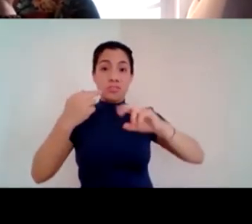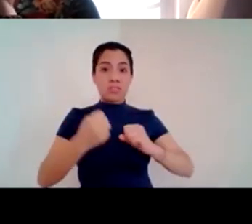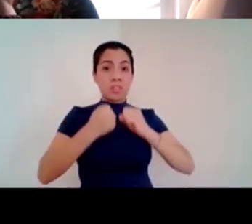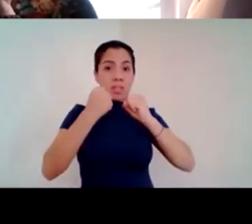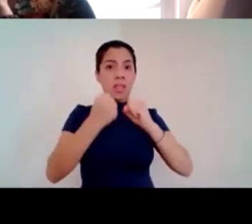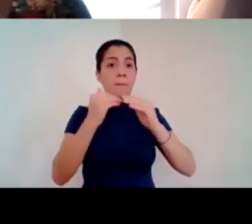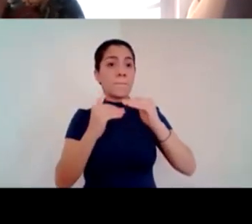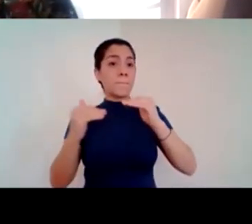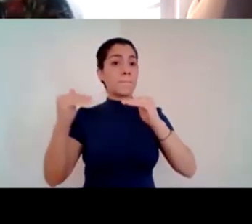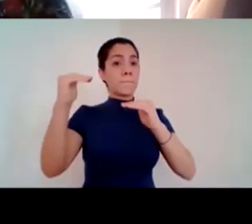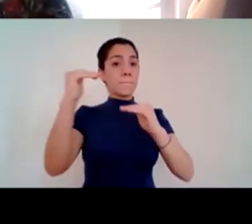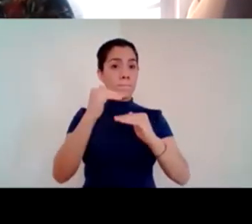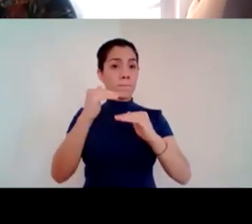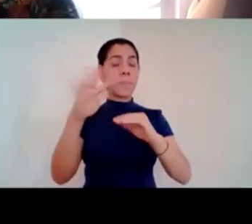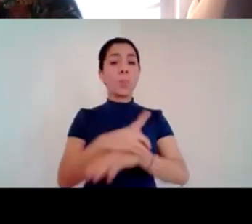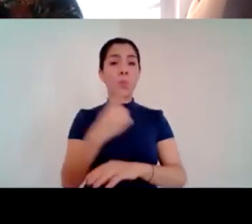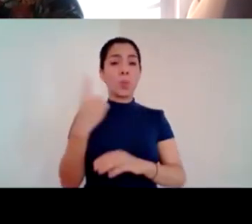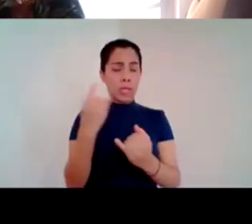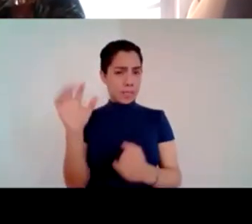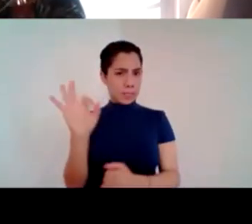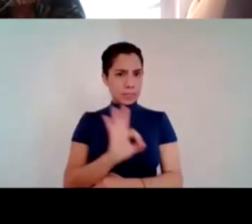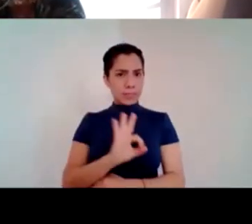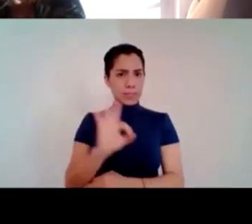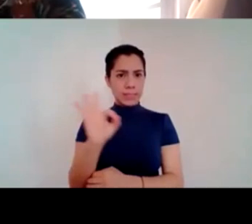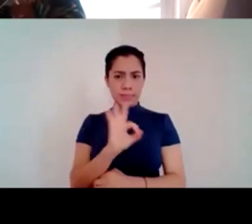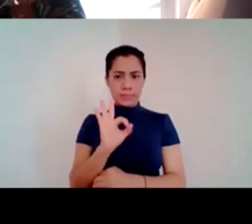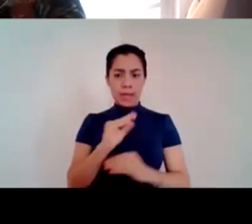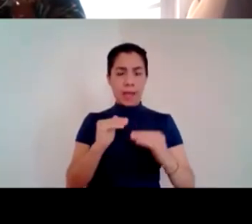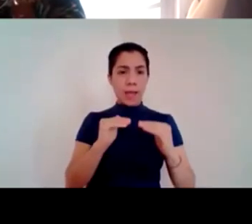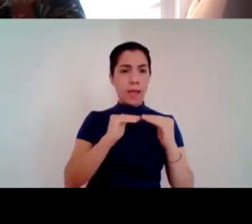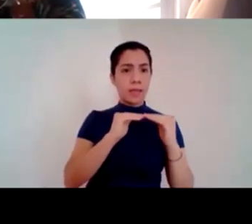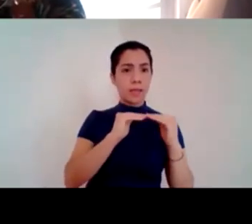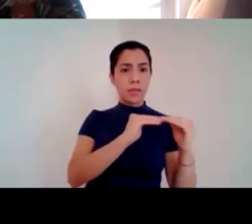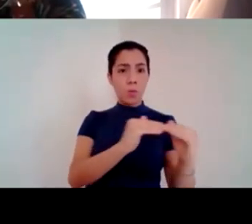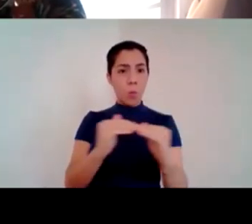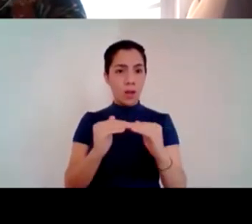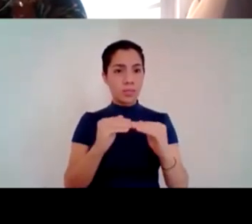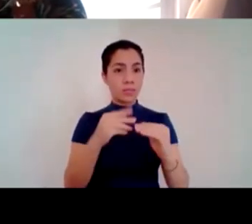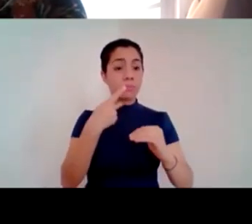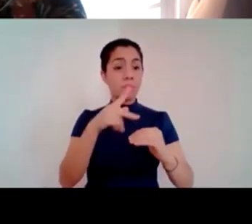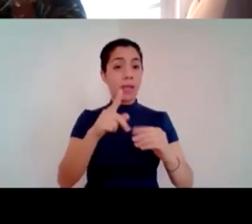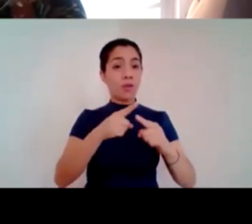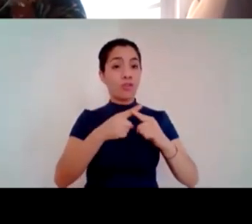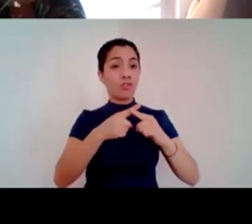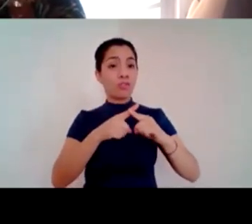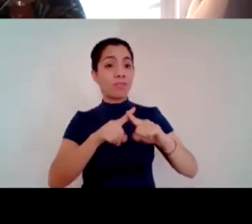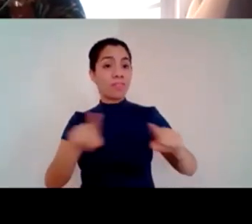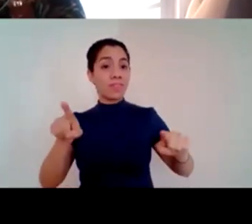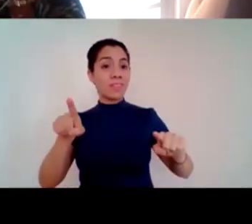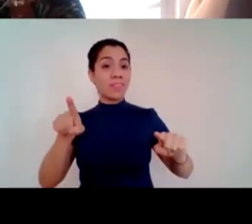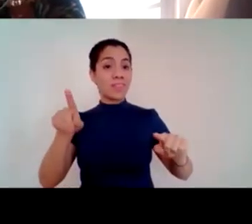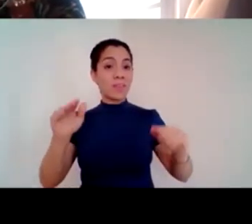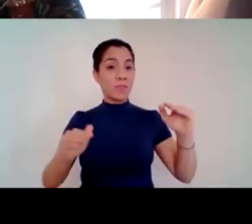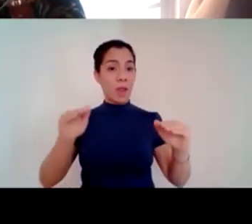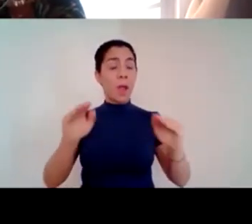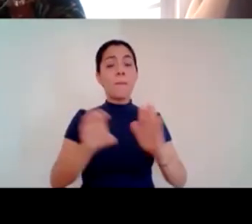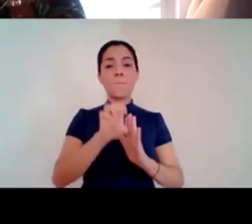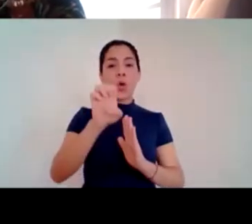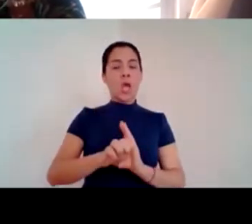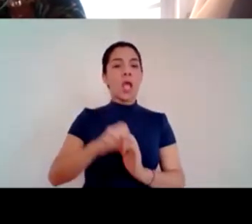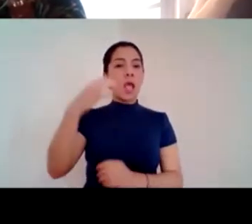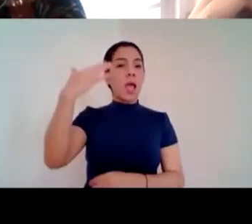entre iguales pero diferentes es decir el adulto no es